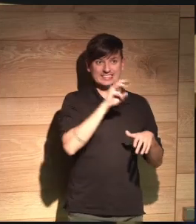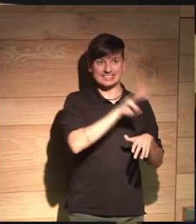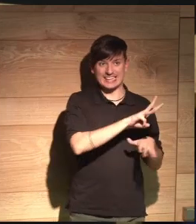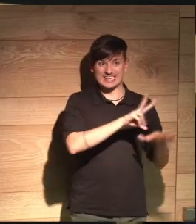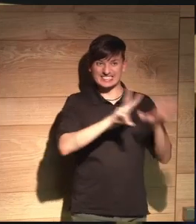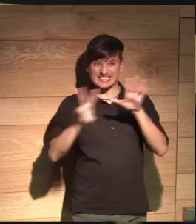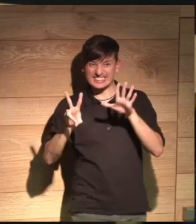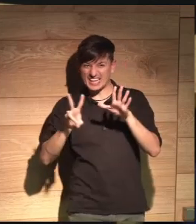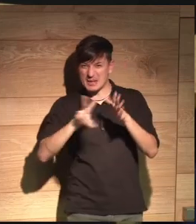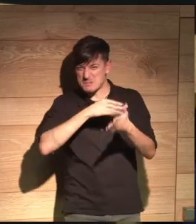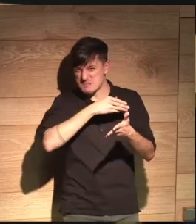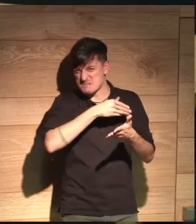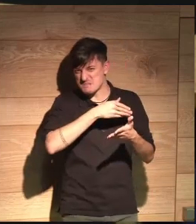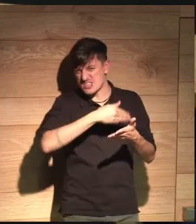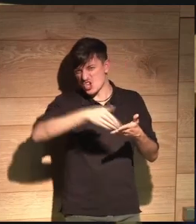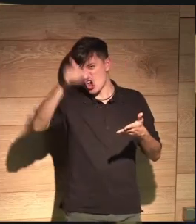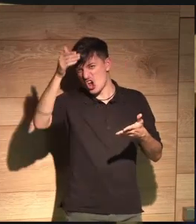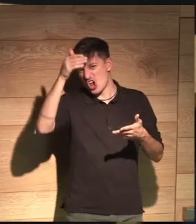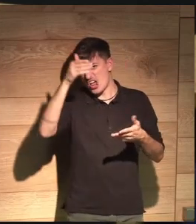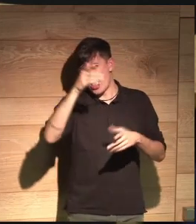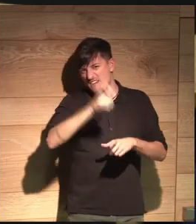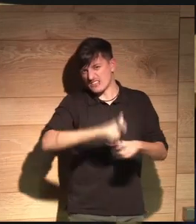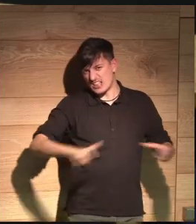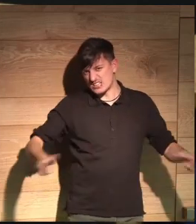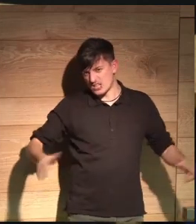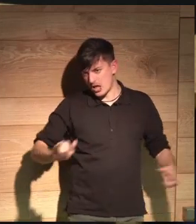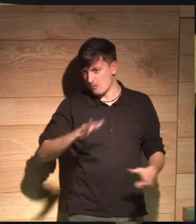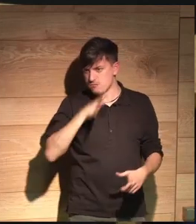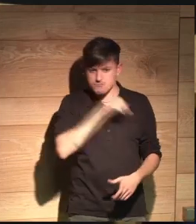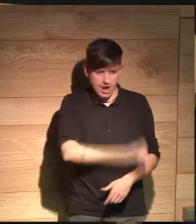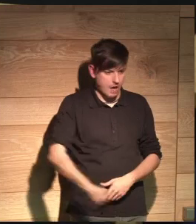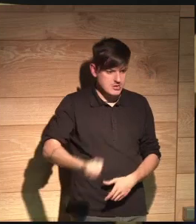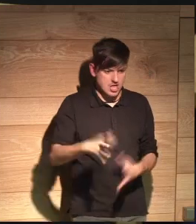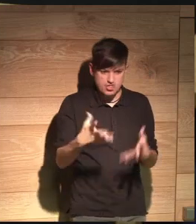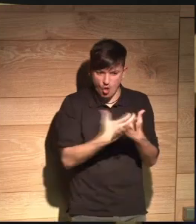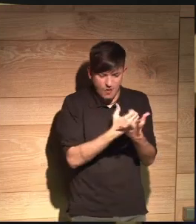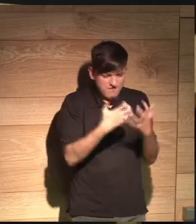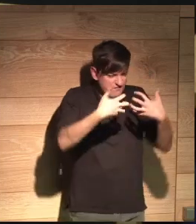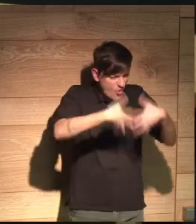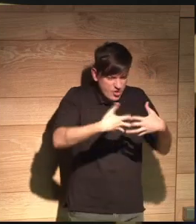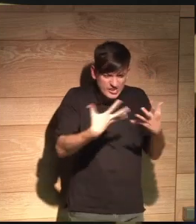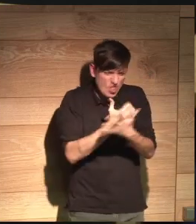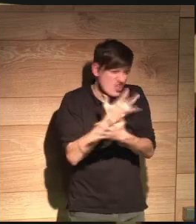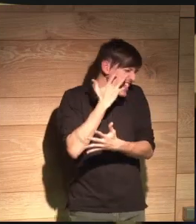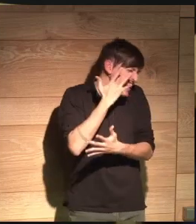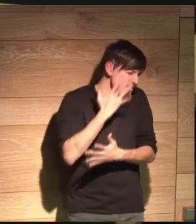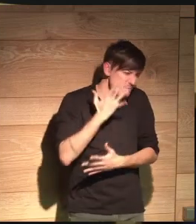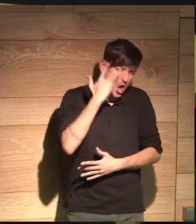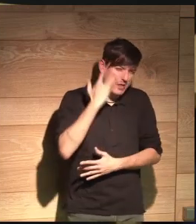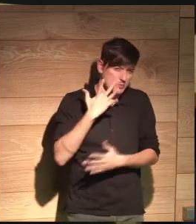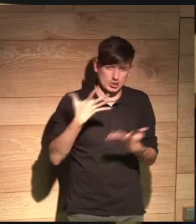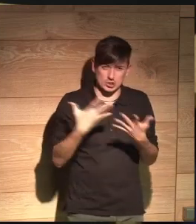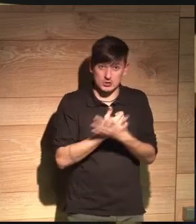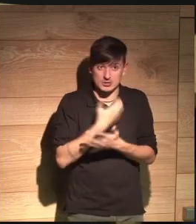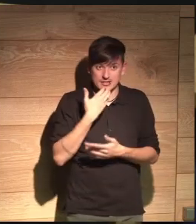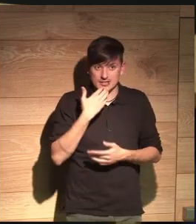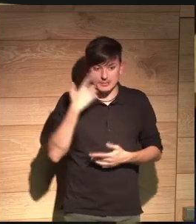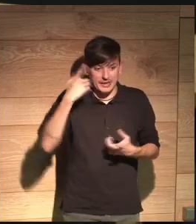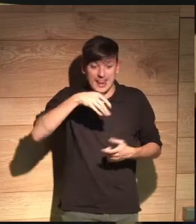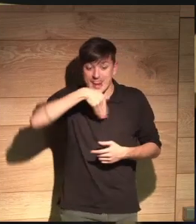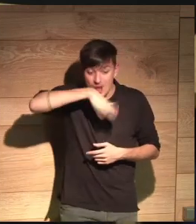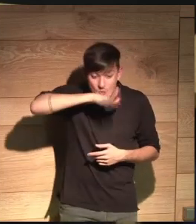37 casi la población de españa y es una maravilla todo funciona todo está limpio tokio está tan limpio que pasas tu lengua por el